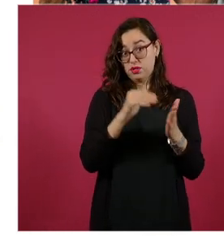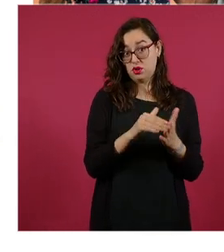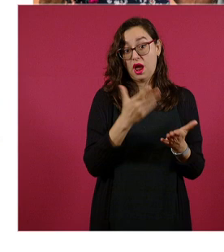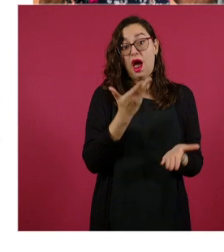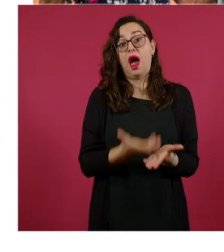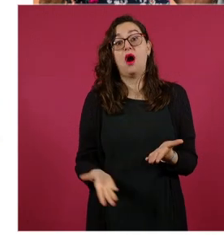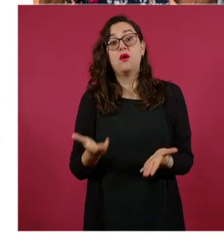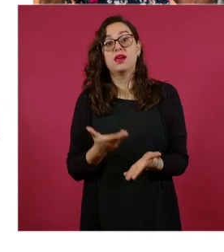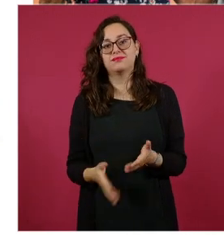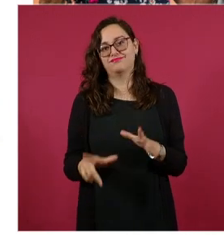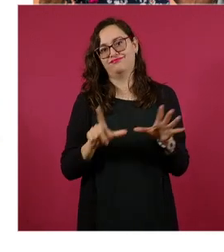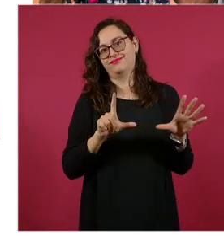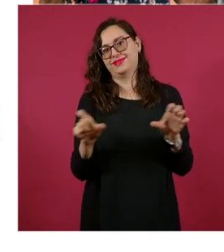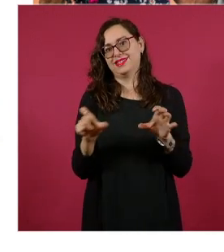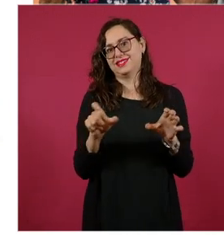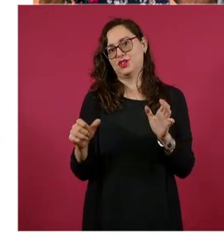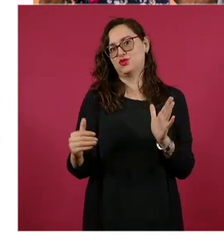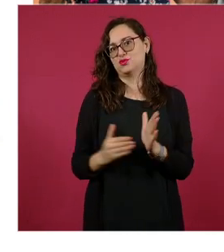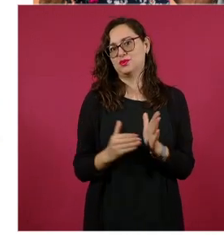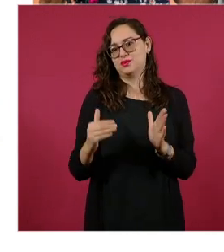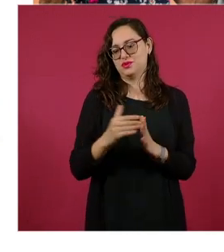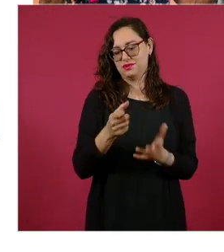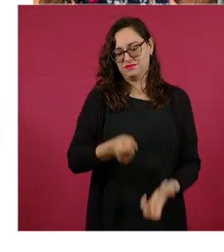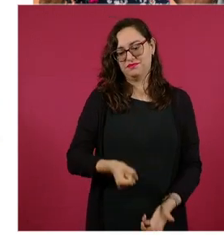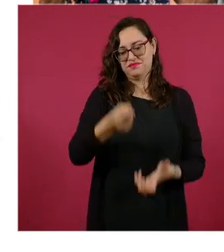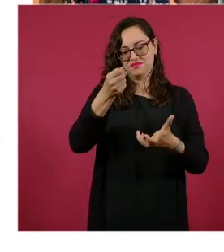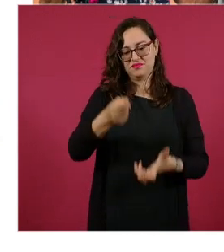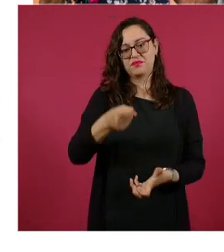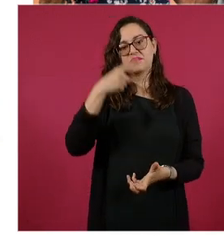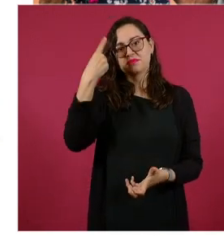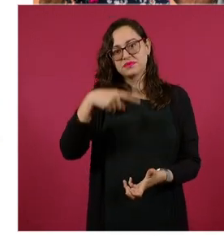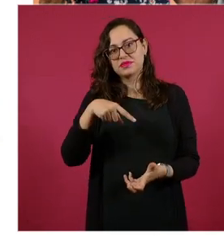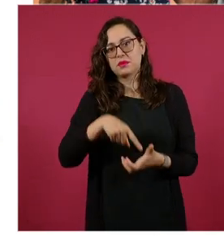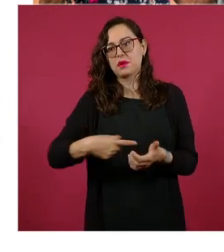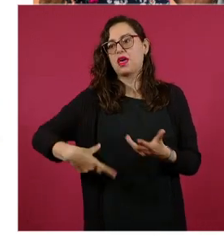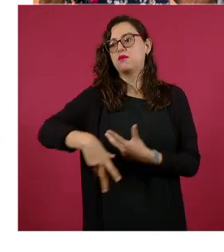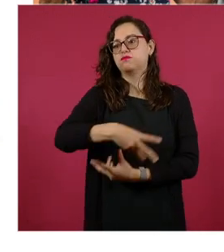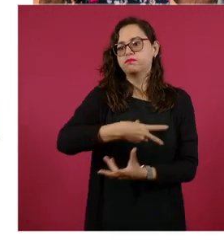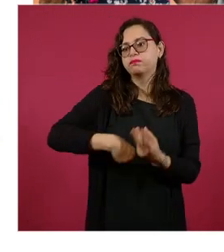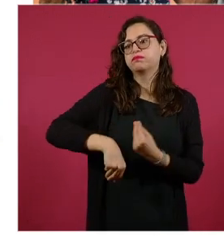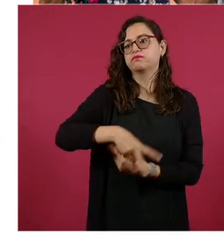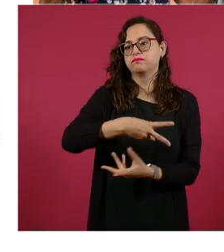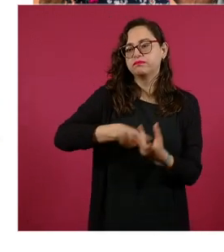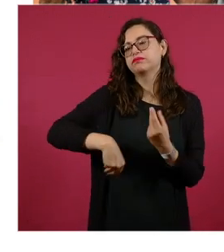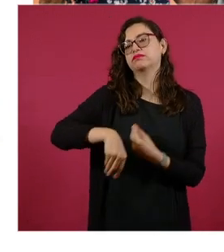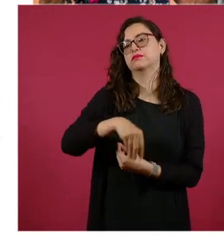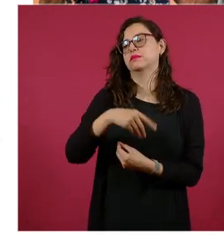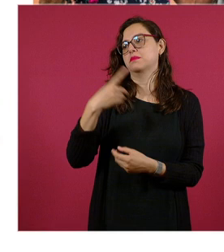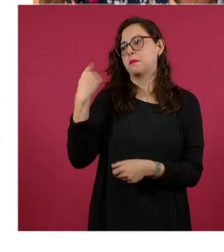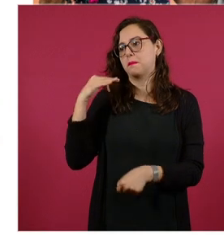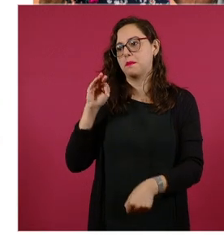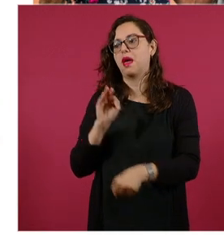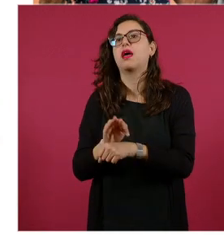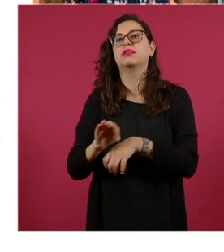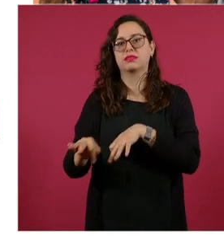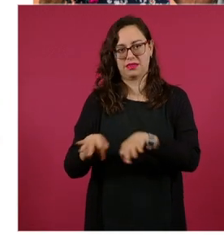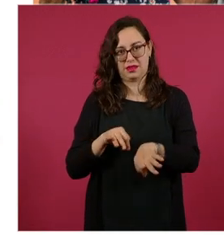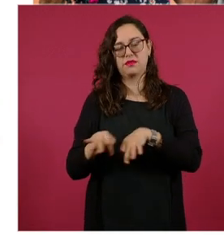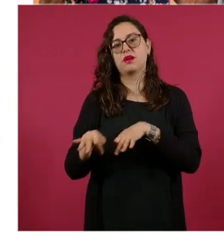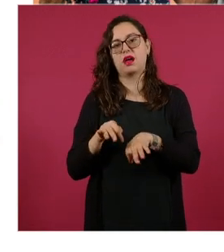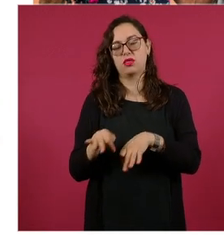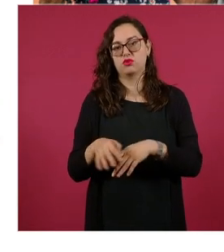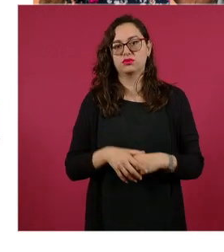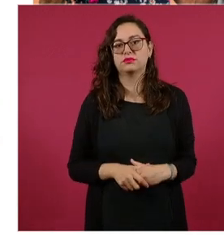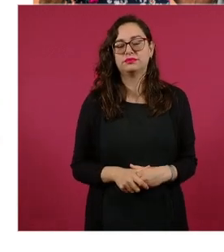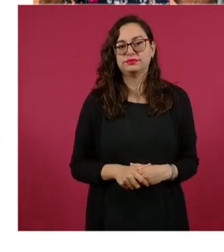más de 700 mil millones de pesos y que sirve para generar rendimientos a favor de los trabajadores cotizantes